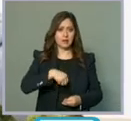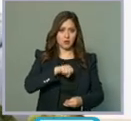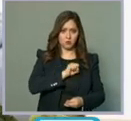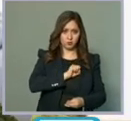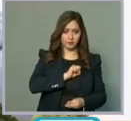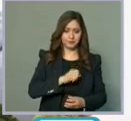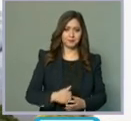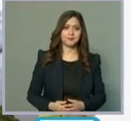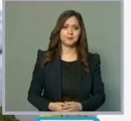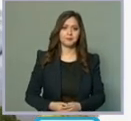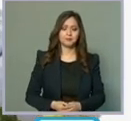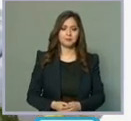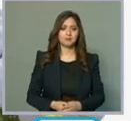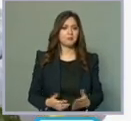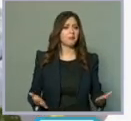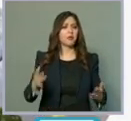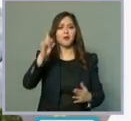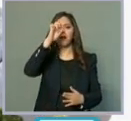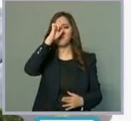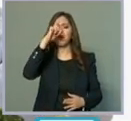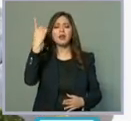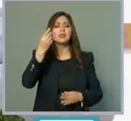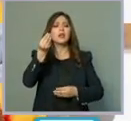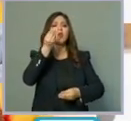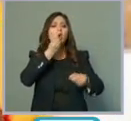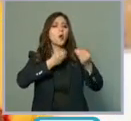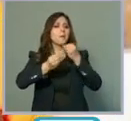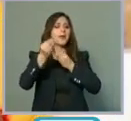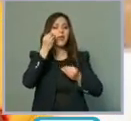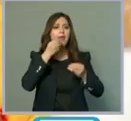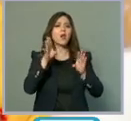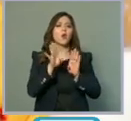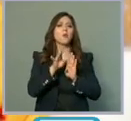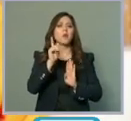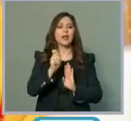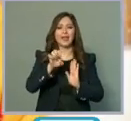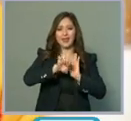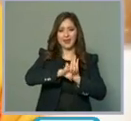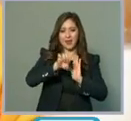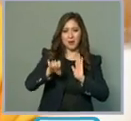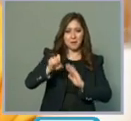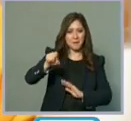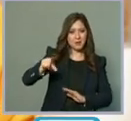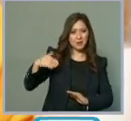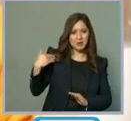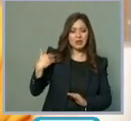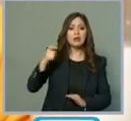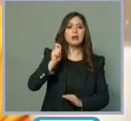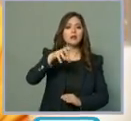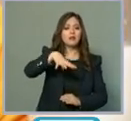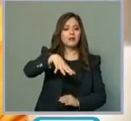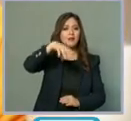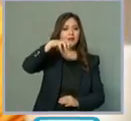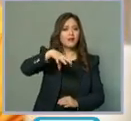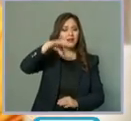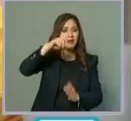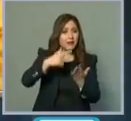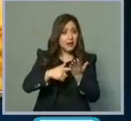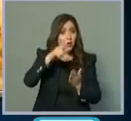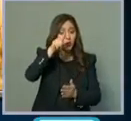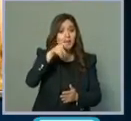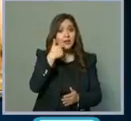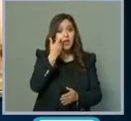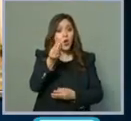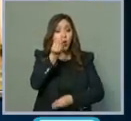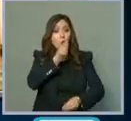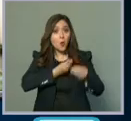el alimento sea divertido. Te voy a poner un ejemplo. El salchipulpo aplica. El salchipulpo, por ejemplo, ¿no? Si tú le das, quieres que se coma la